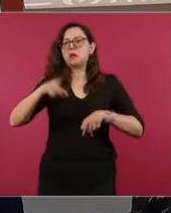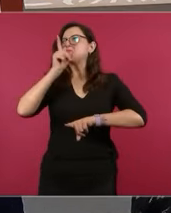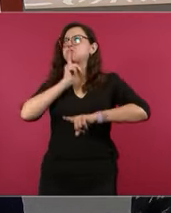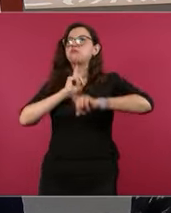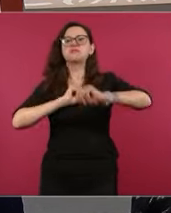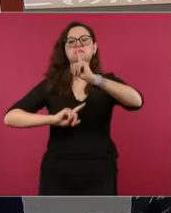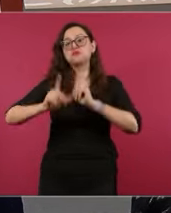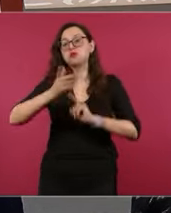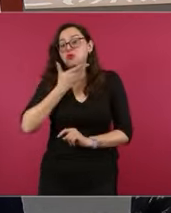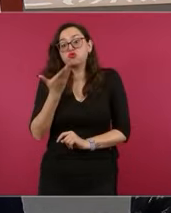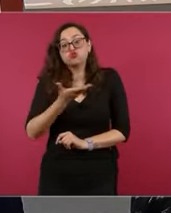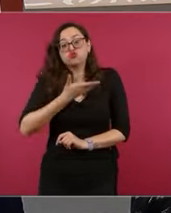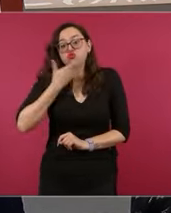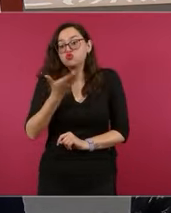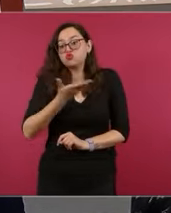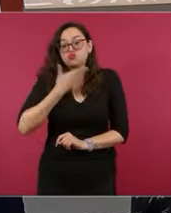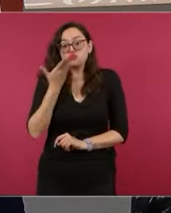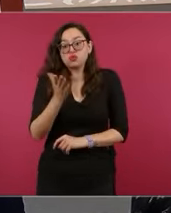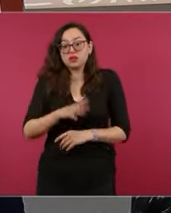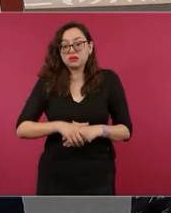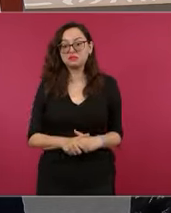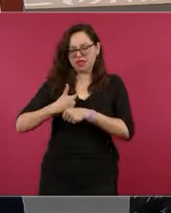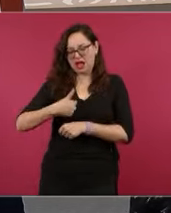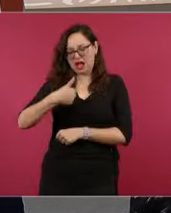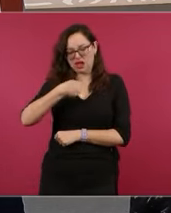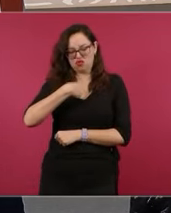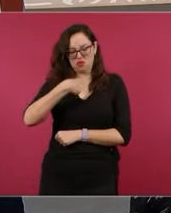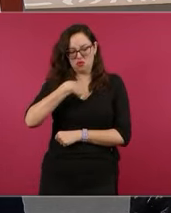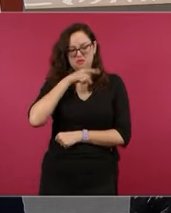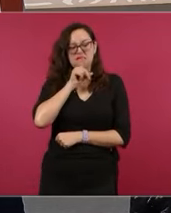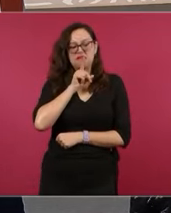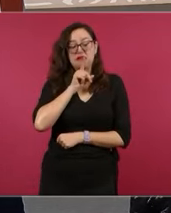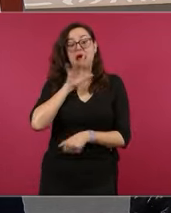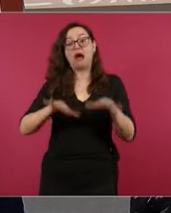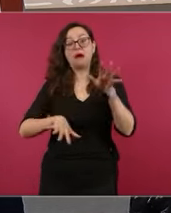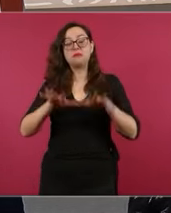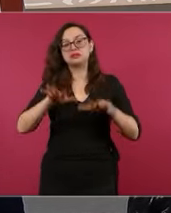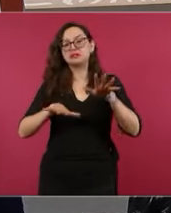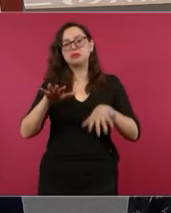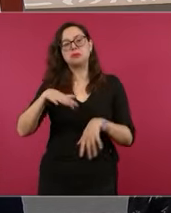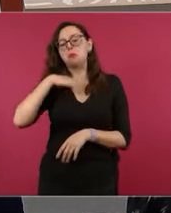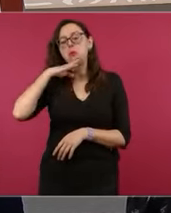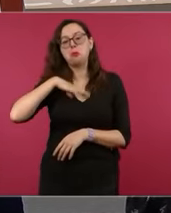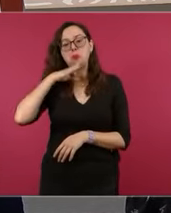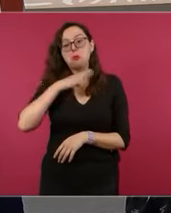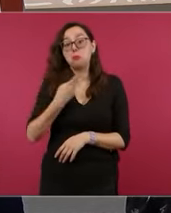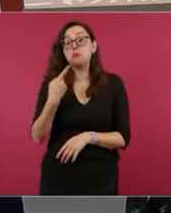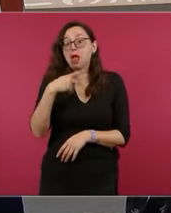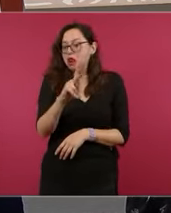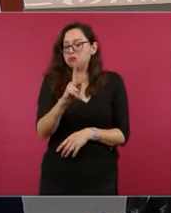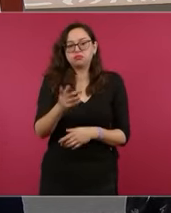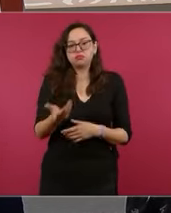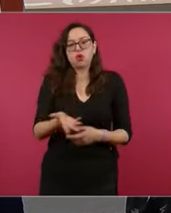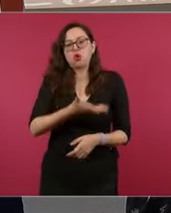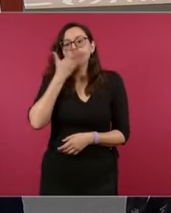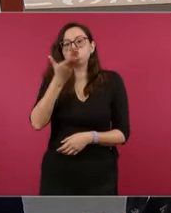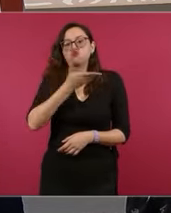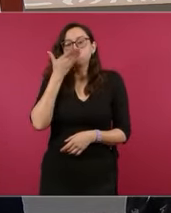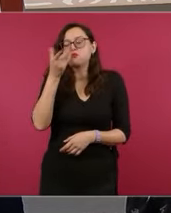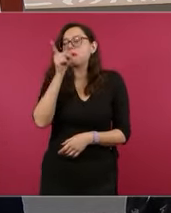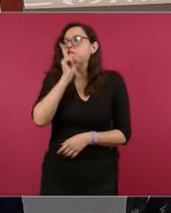mande, dándose o no dándose cuenta. O sea, porque a mí me gustaría, imagínense,